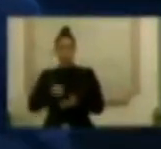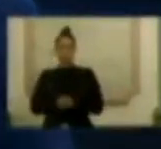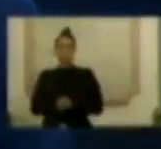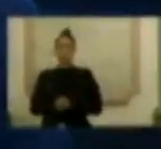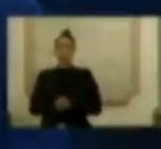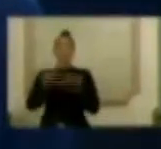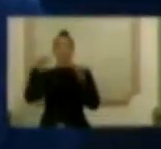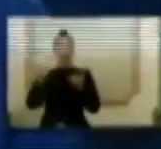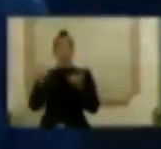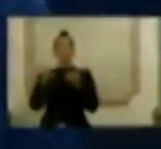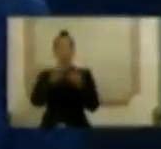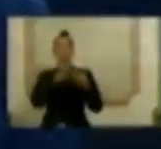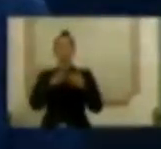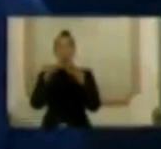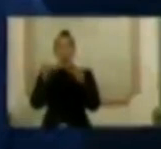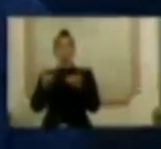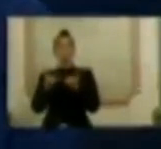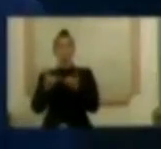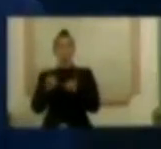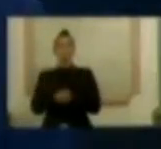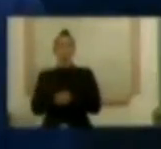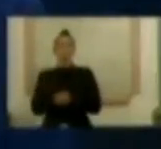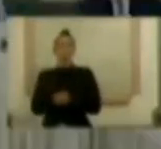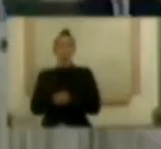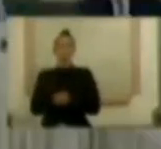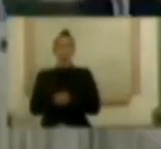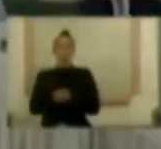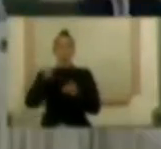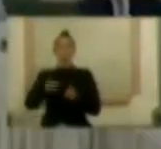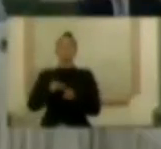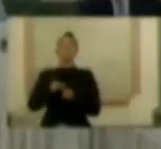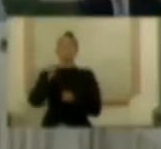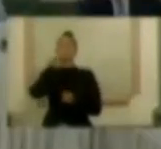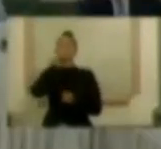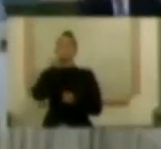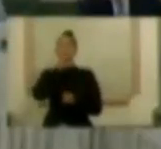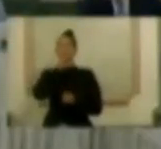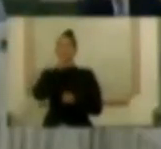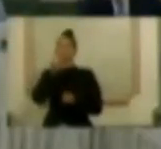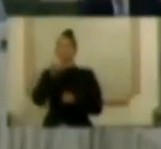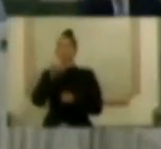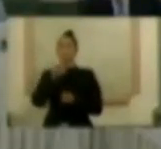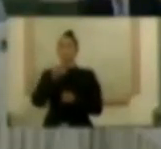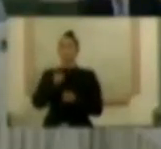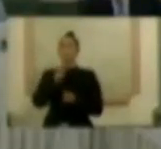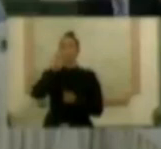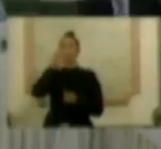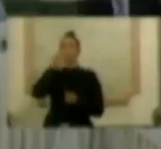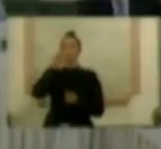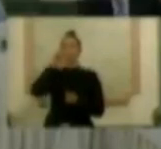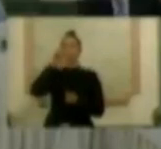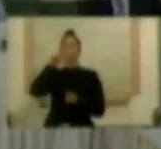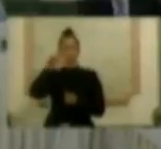inviertan, no vamos a salir de esto. Obviamente se mantienen también las disposiciones de toque de